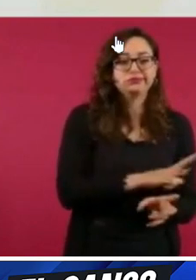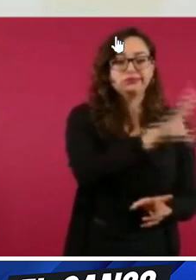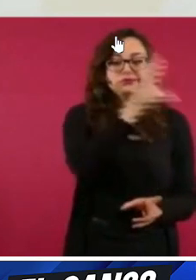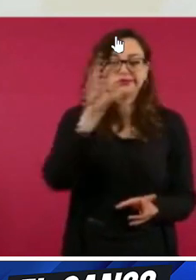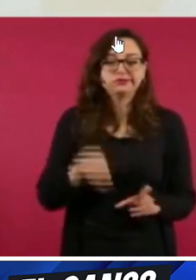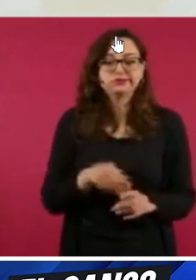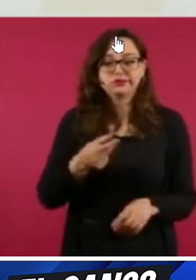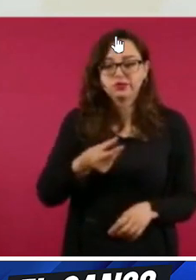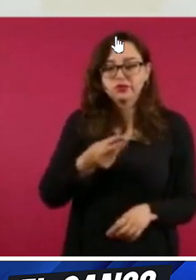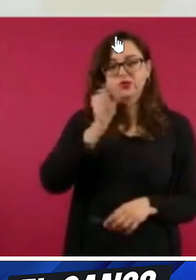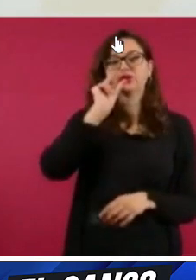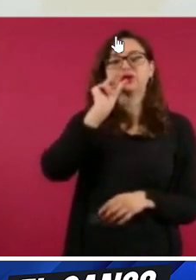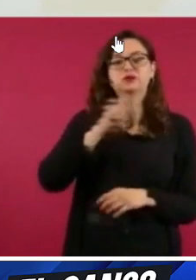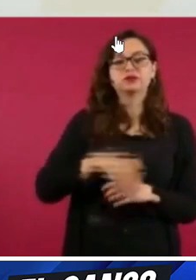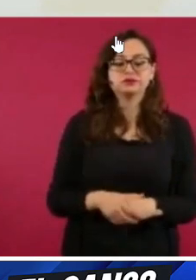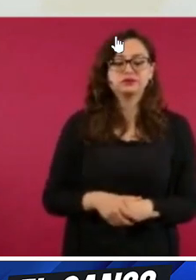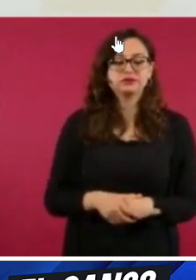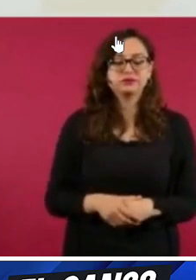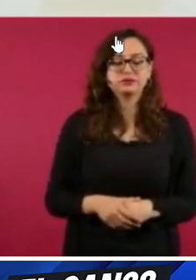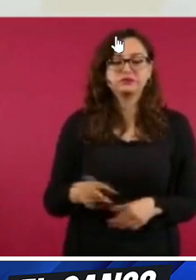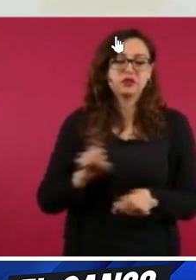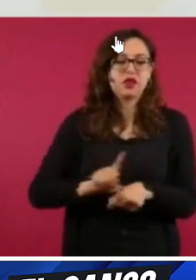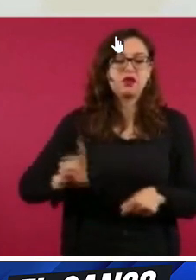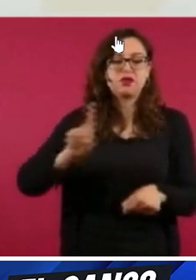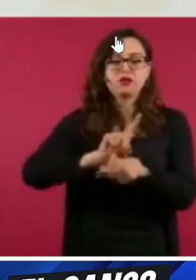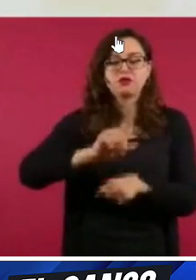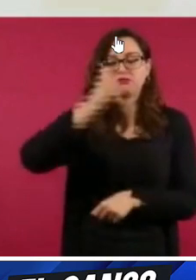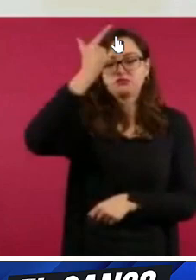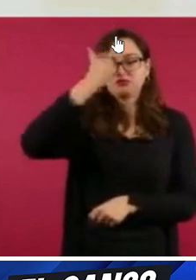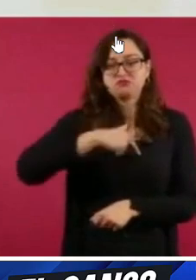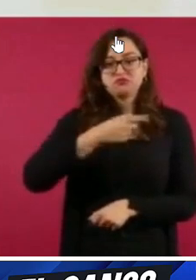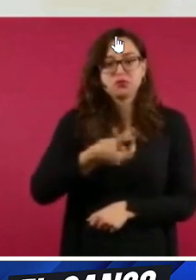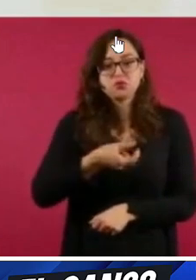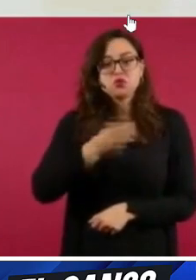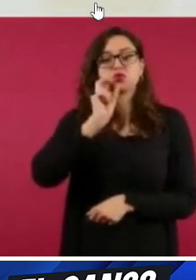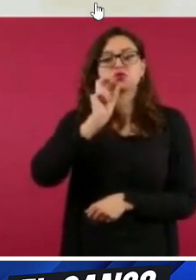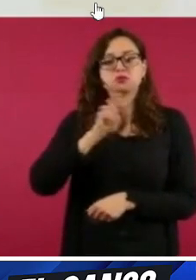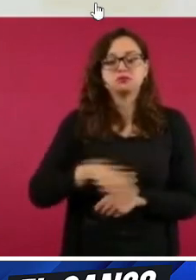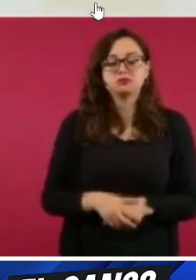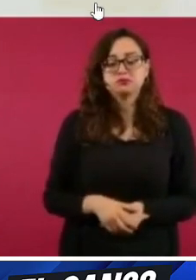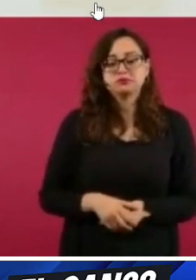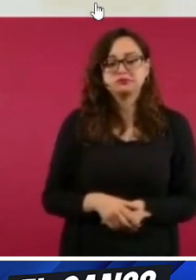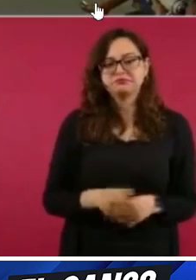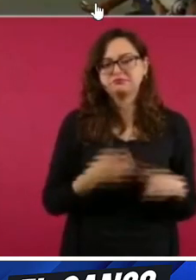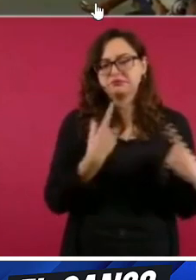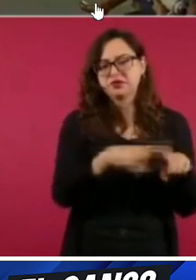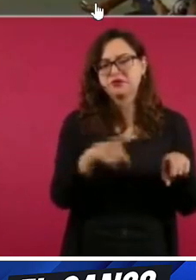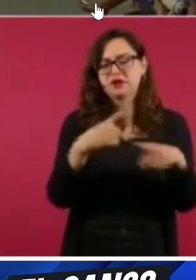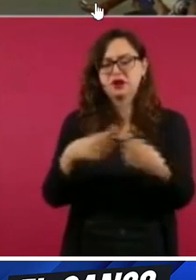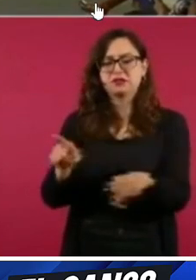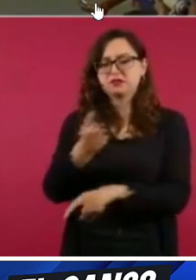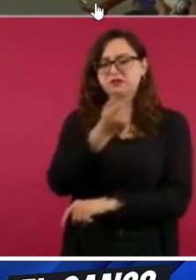que tomo por las noches para varias